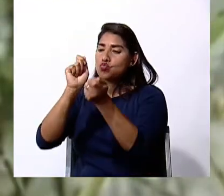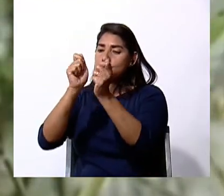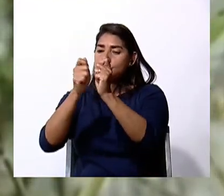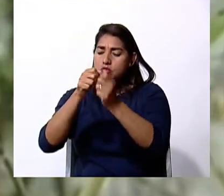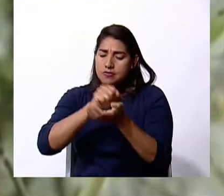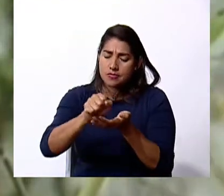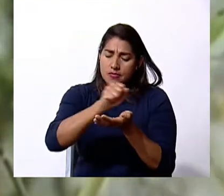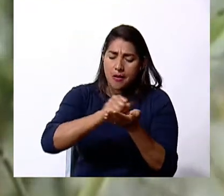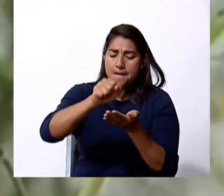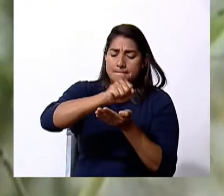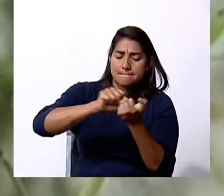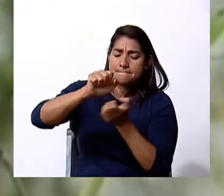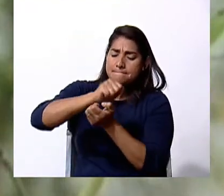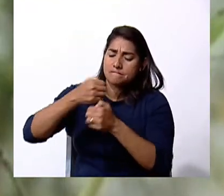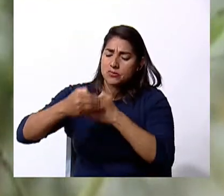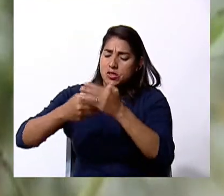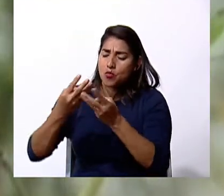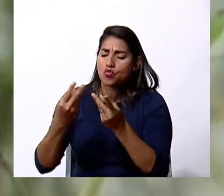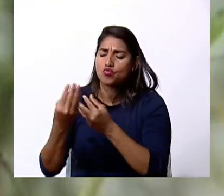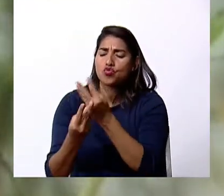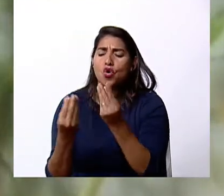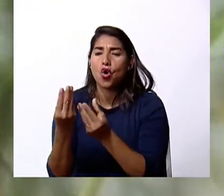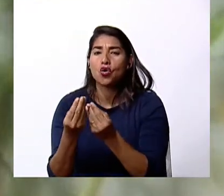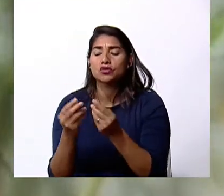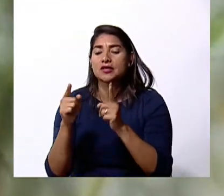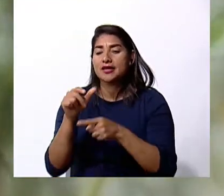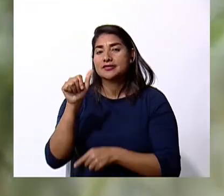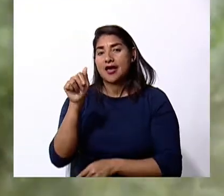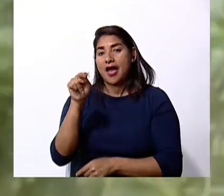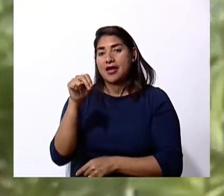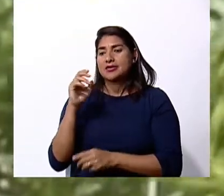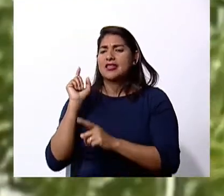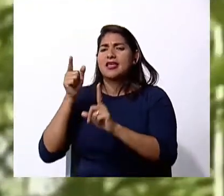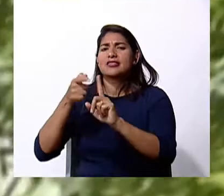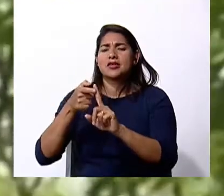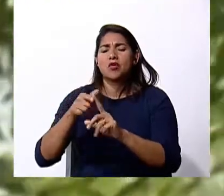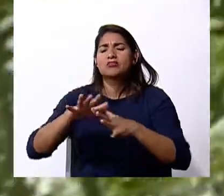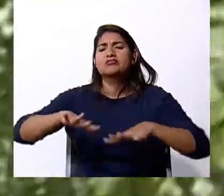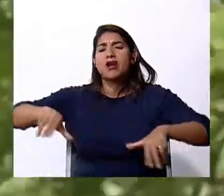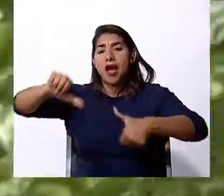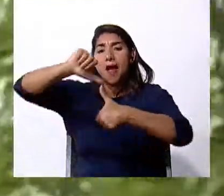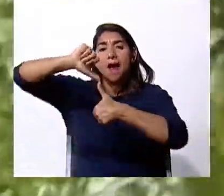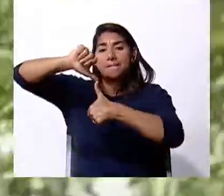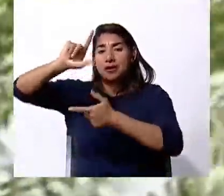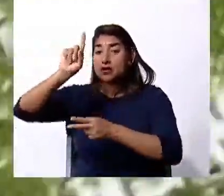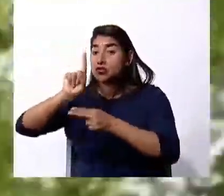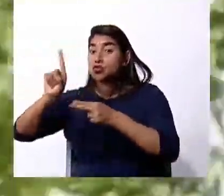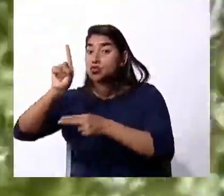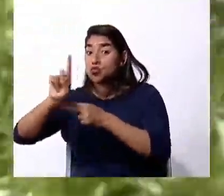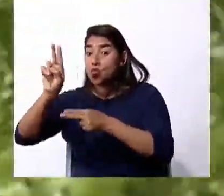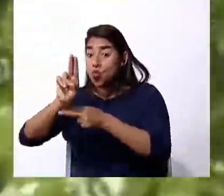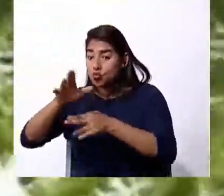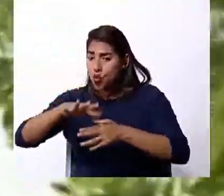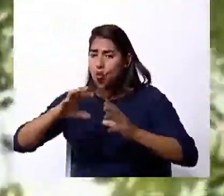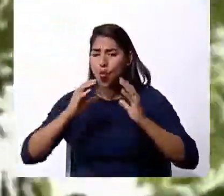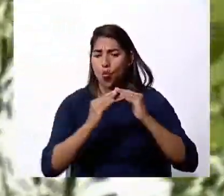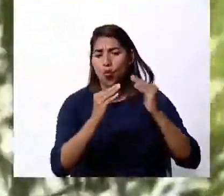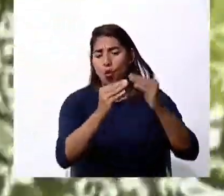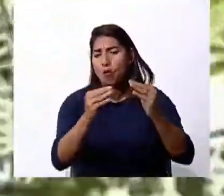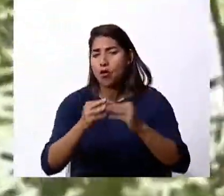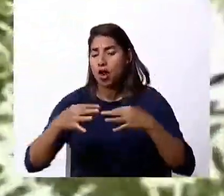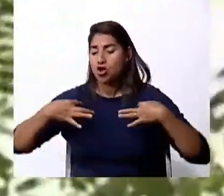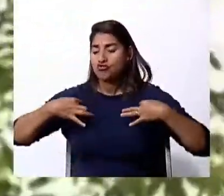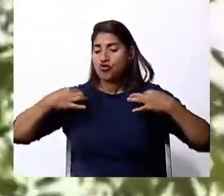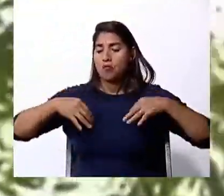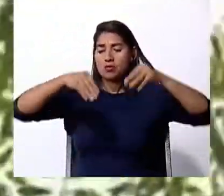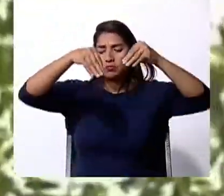añil. Esta planta nativa de América fue utilizada por las comunidades prehispánicas para teñir las